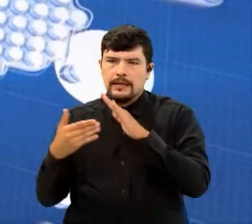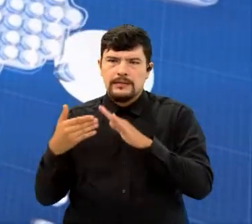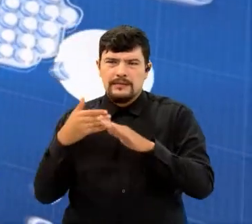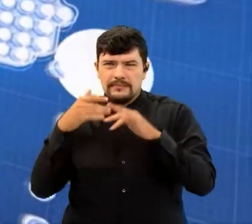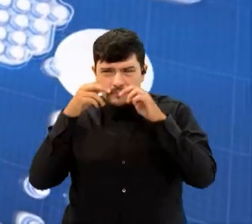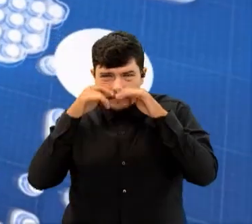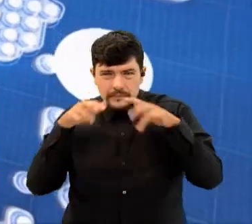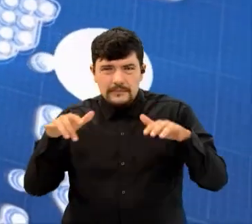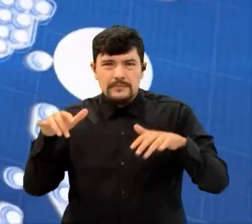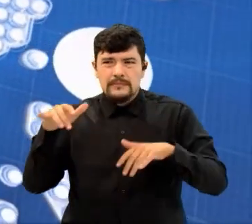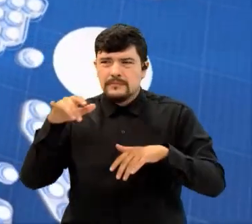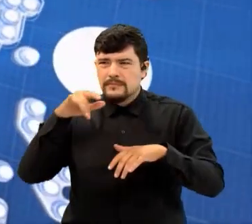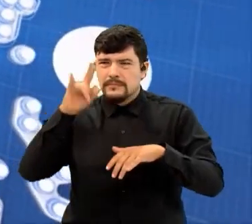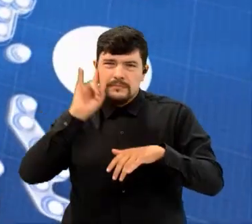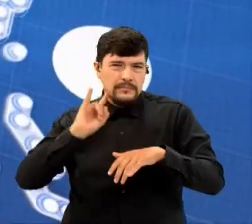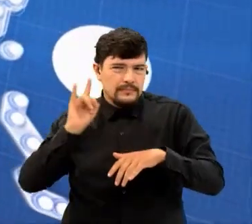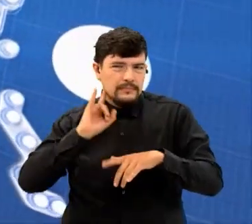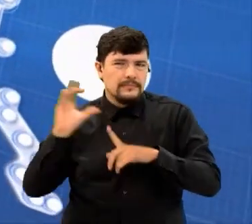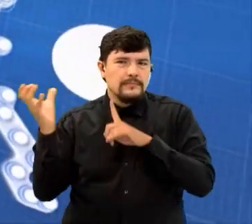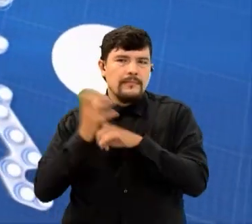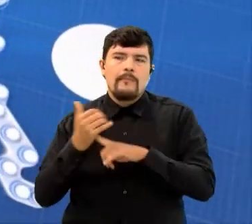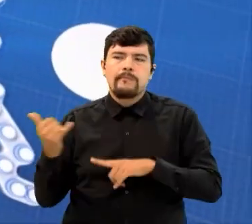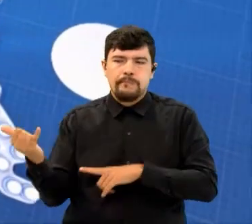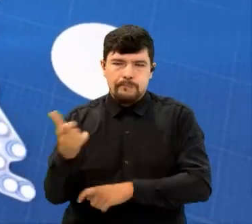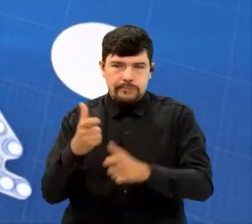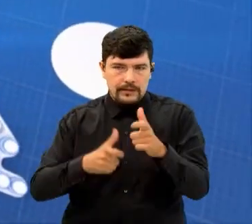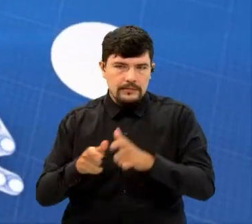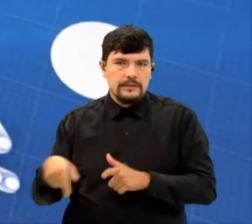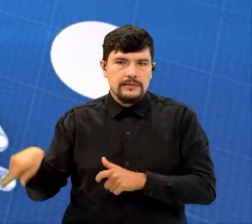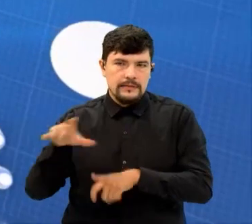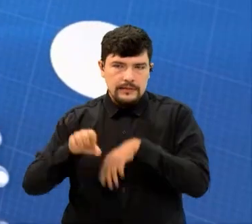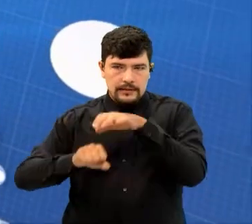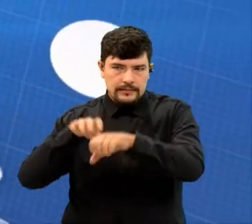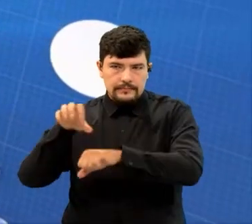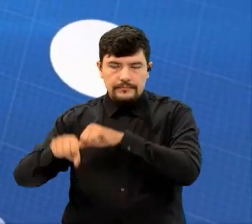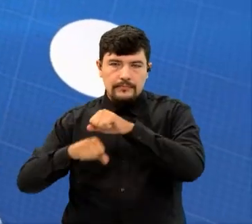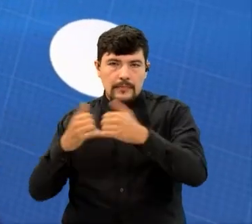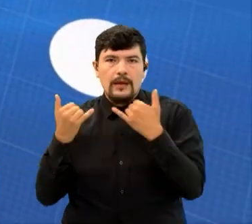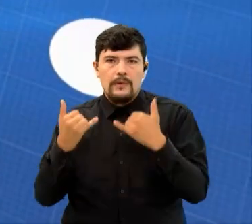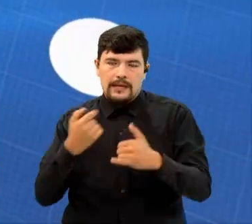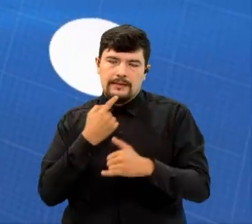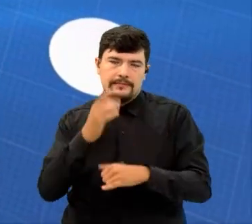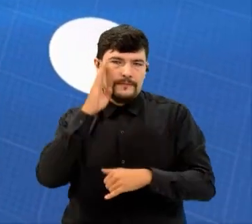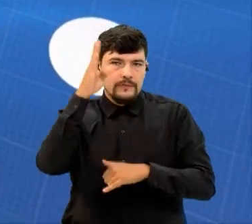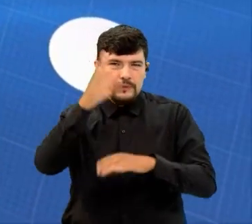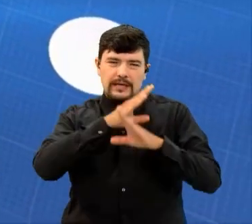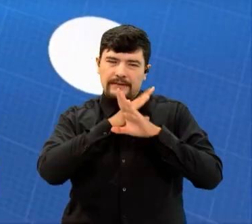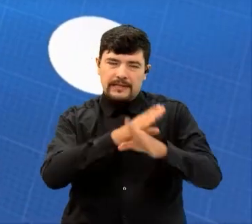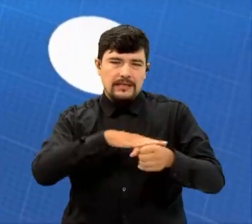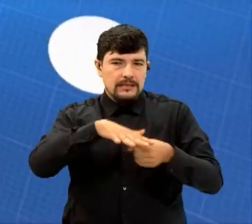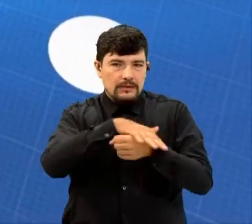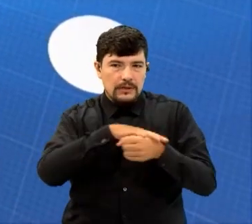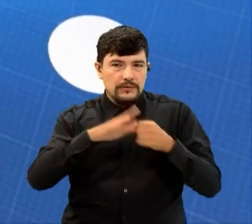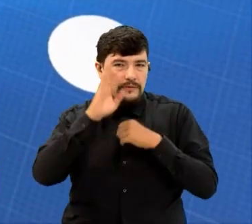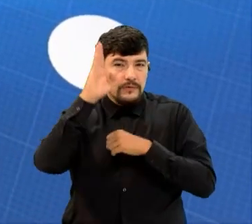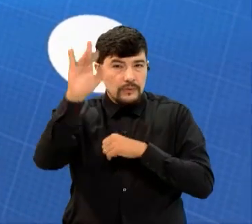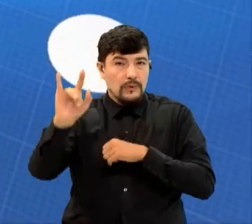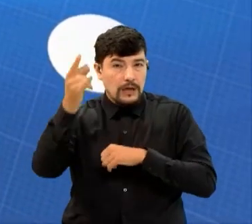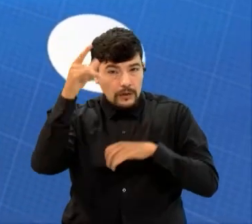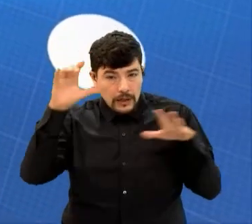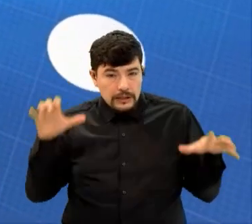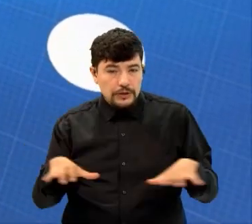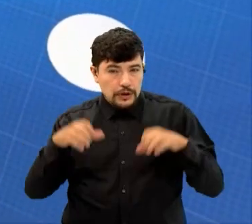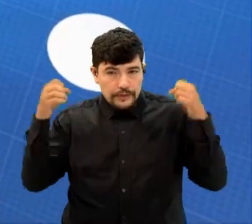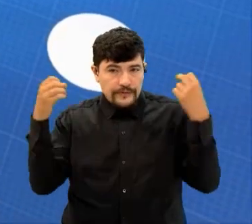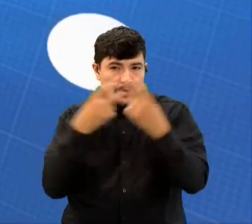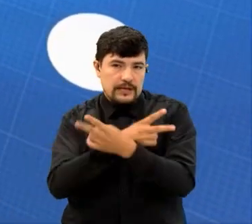y contaminación ambiental por parte de los presuntos invasores. Lo que quieren es evitar situaciones que puedan generar actos